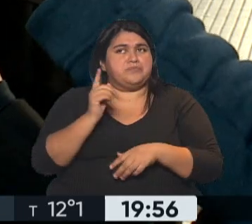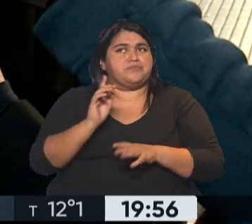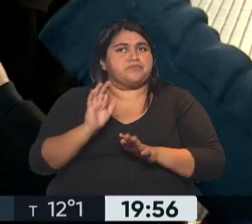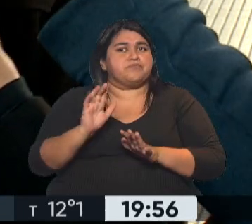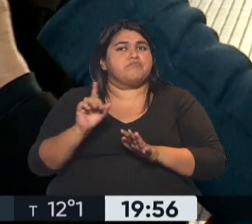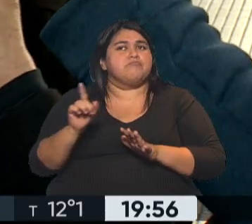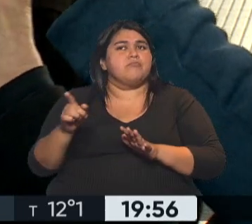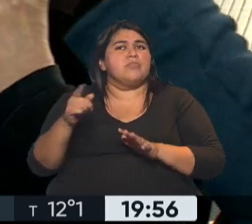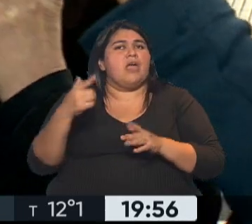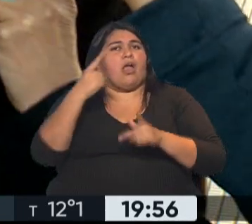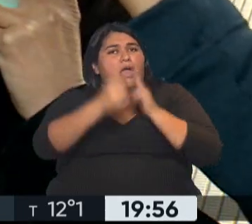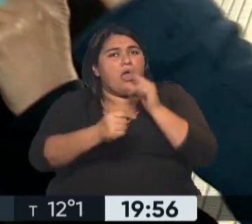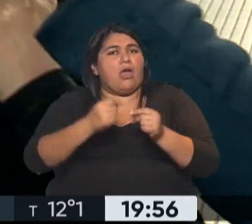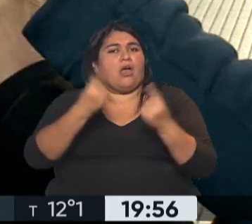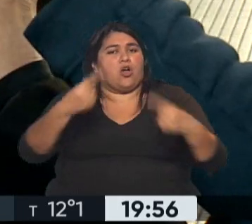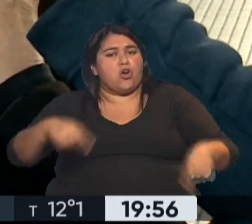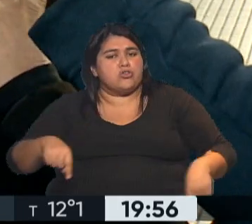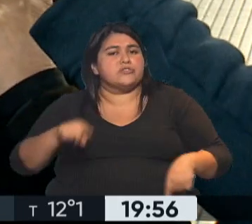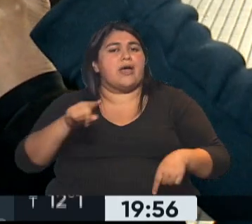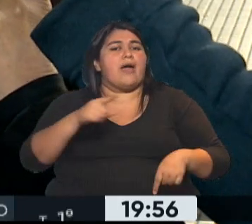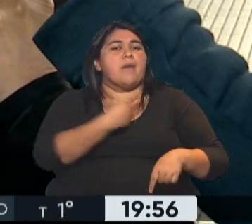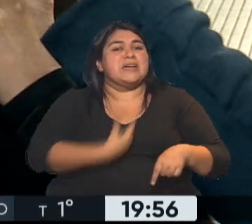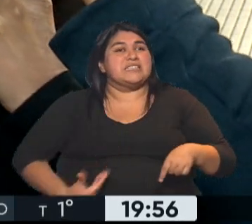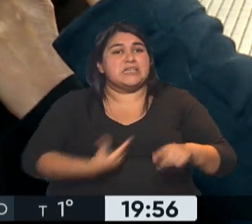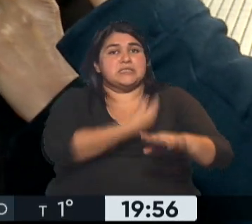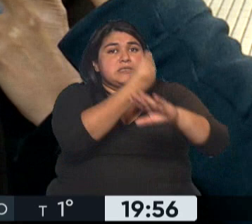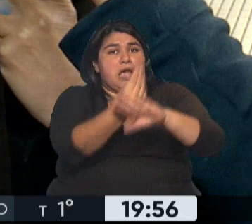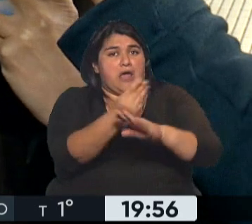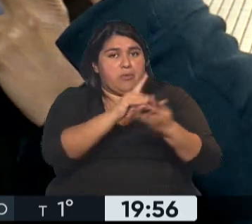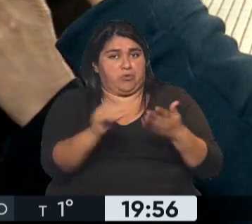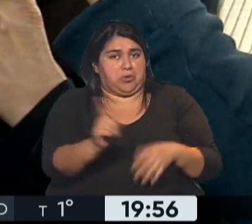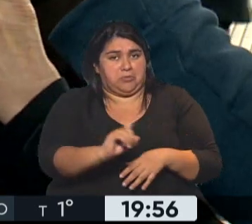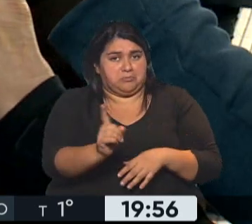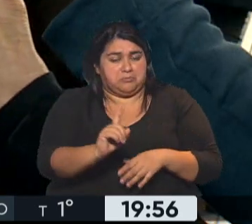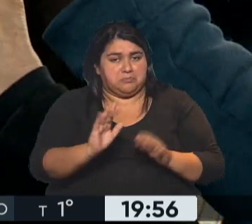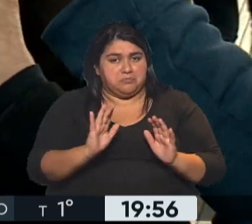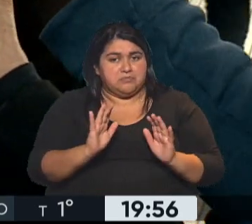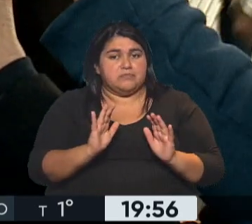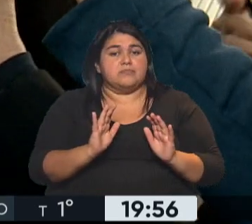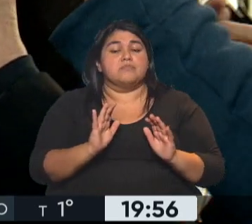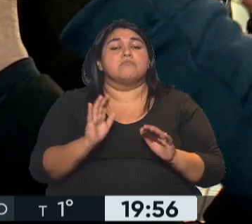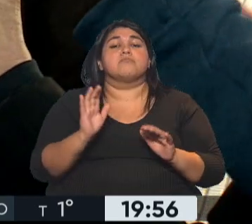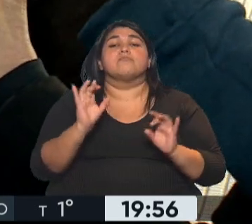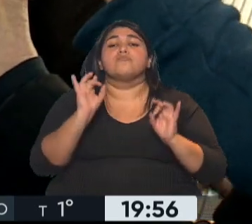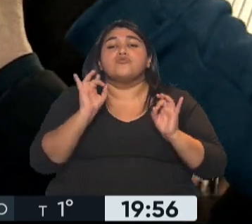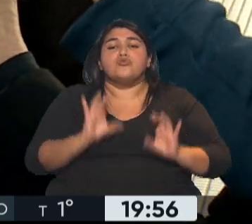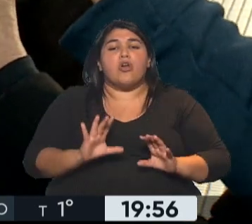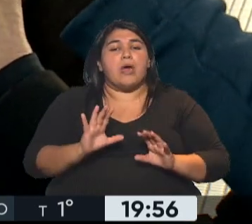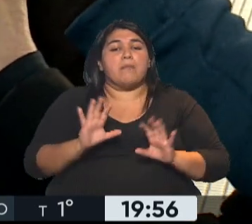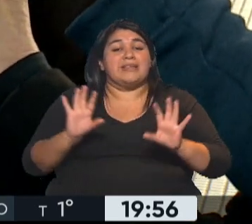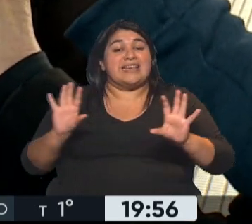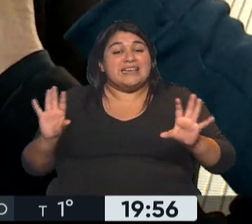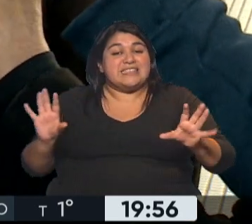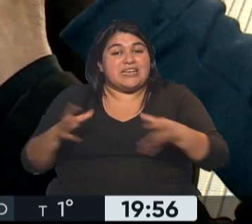están cuestionando la presidencia del diputado ni la actuación del diputado. Simplemente me parece que hay un sector